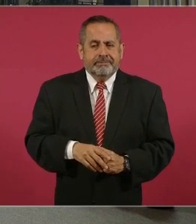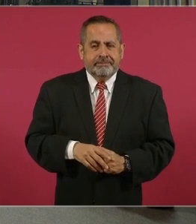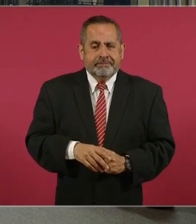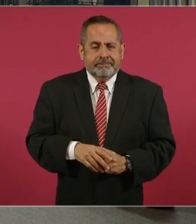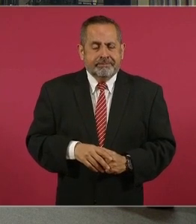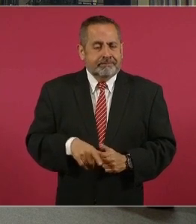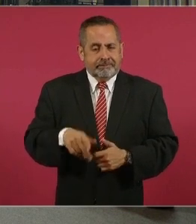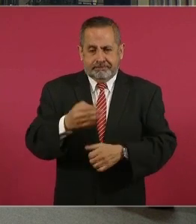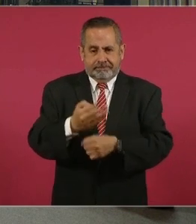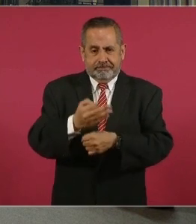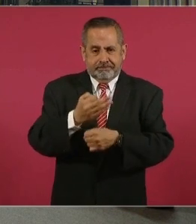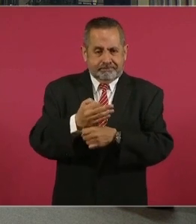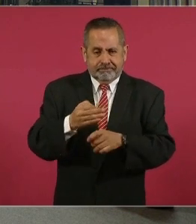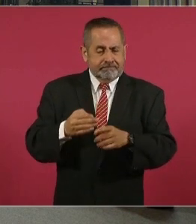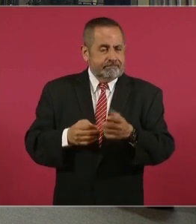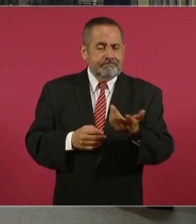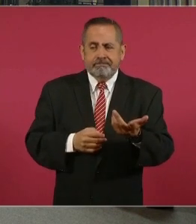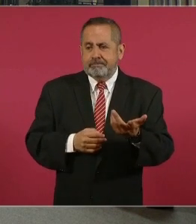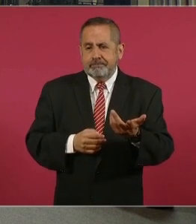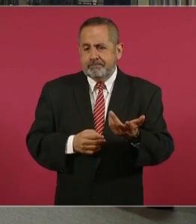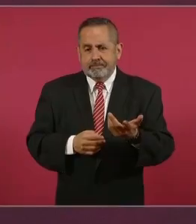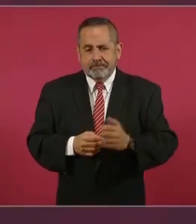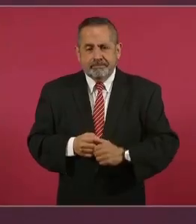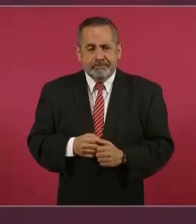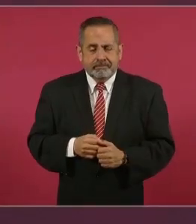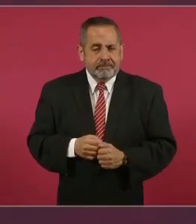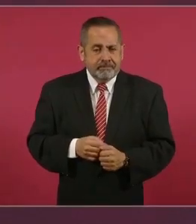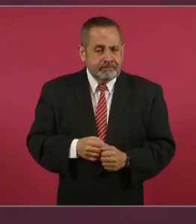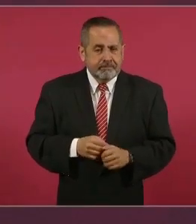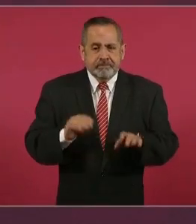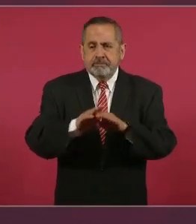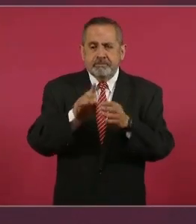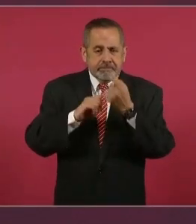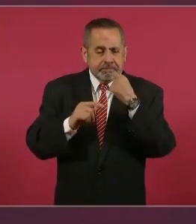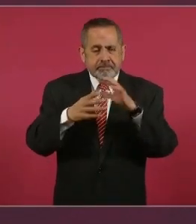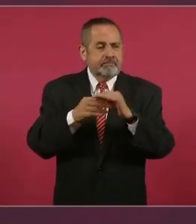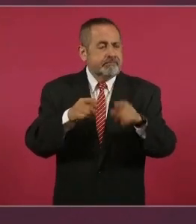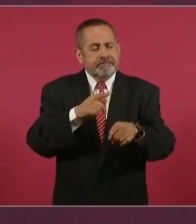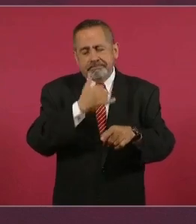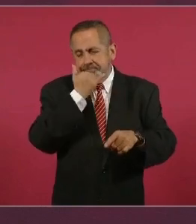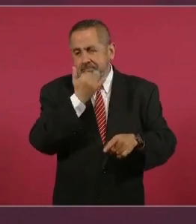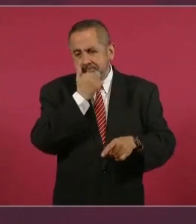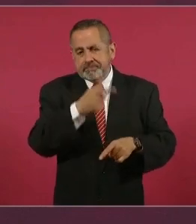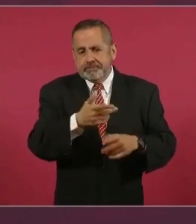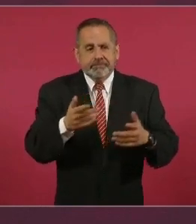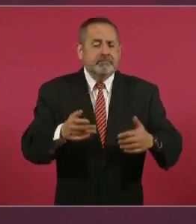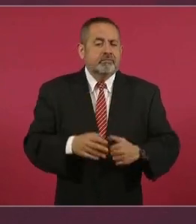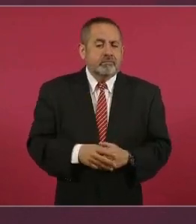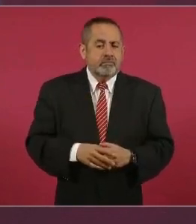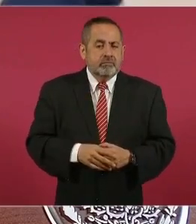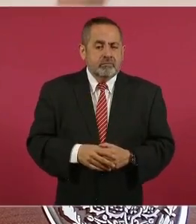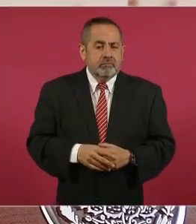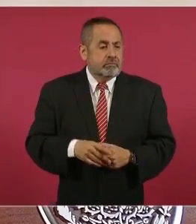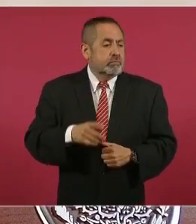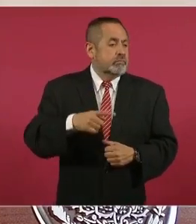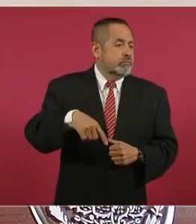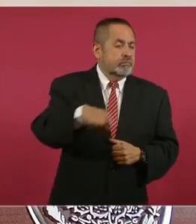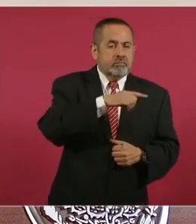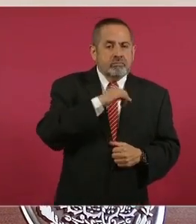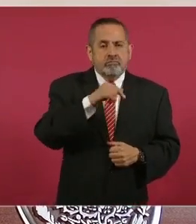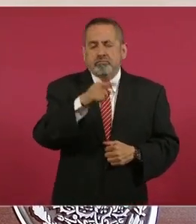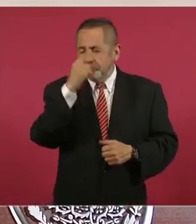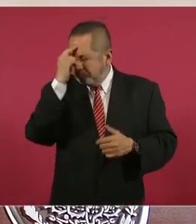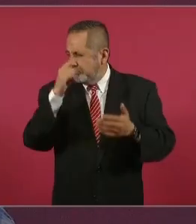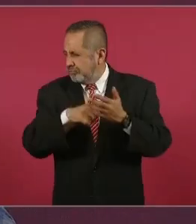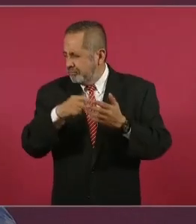en estos tiempos, y eso es parte también del error, ciudadanos imaginarios.